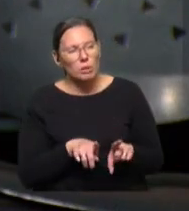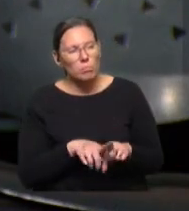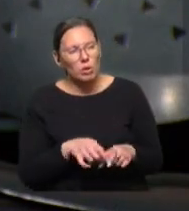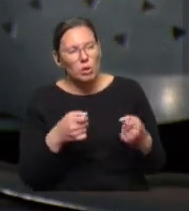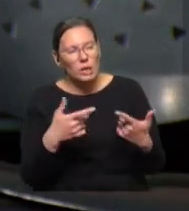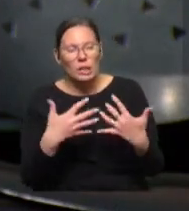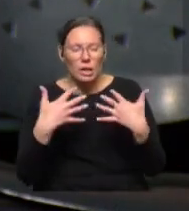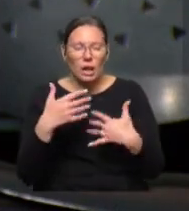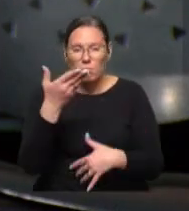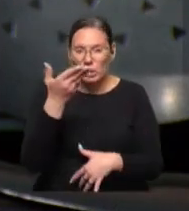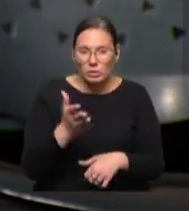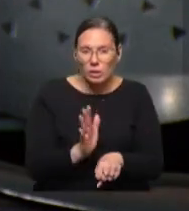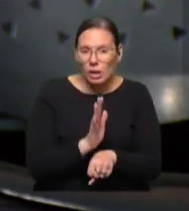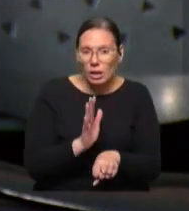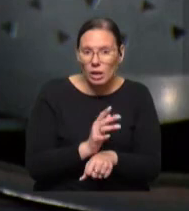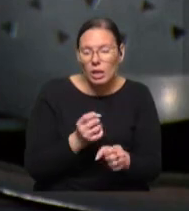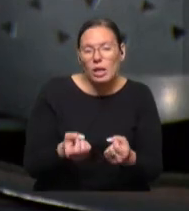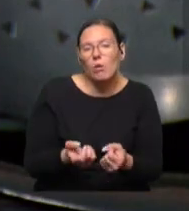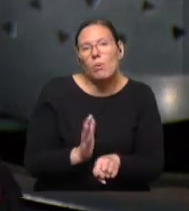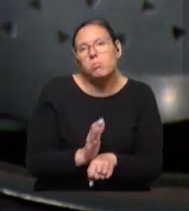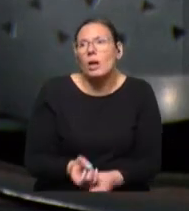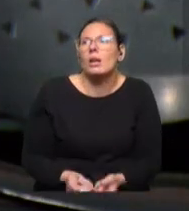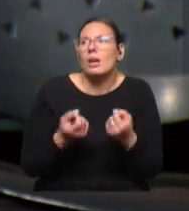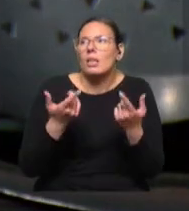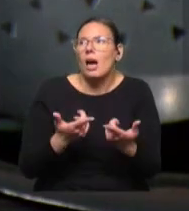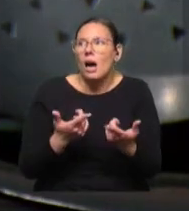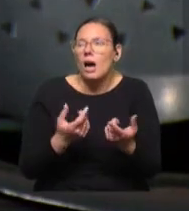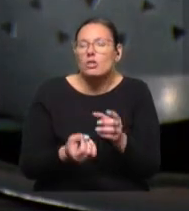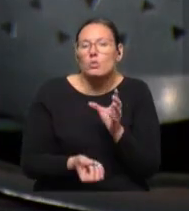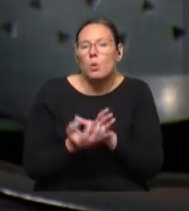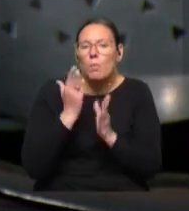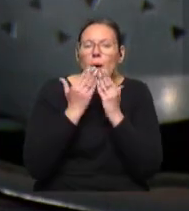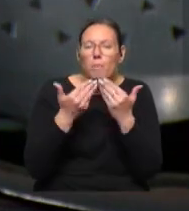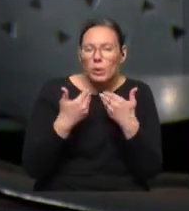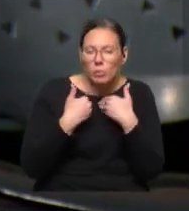público una nueva interrogante. No sé si responde, pero sí genera